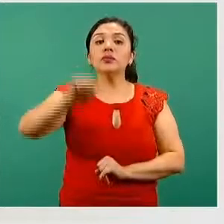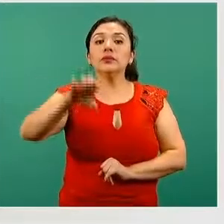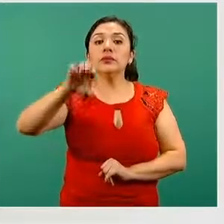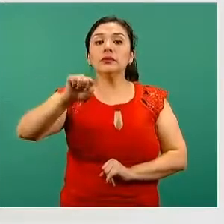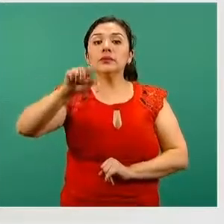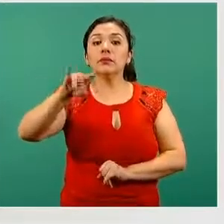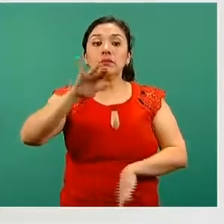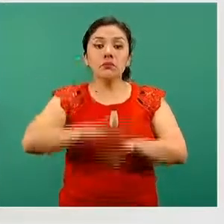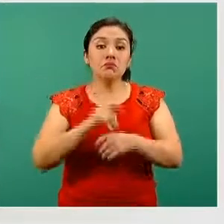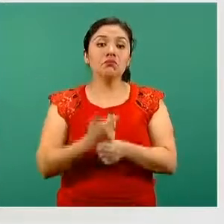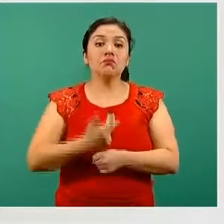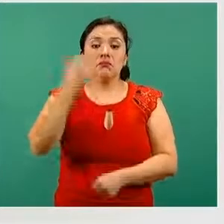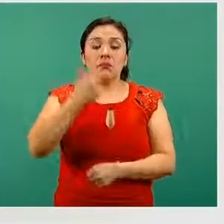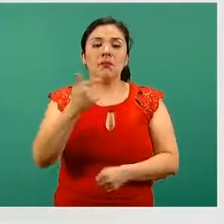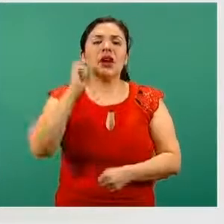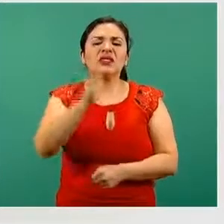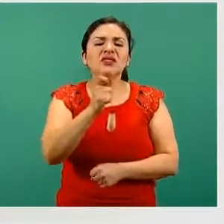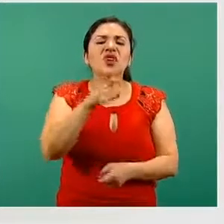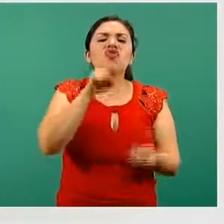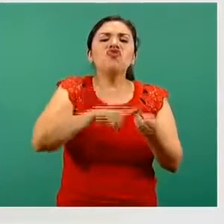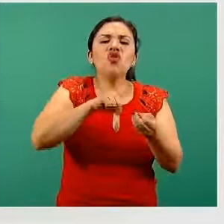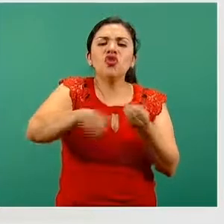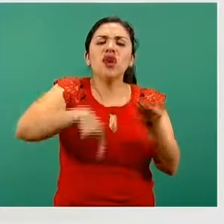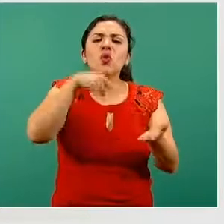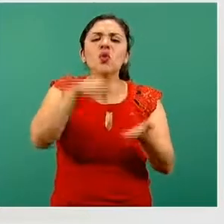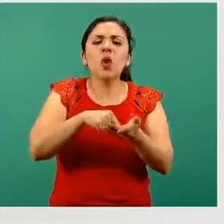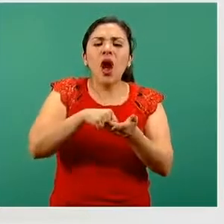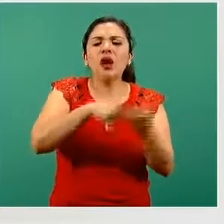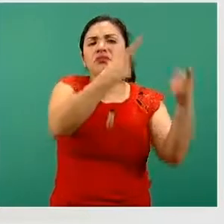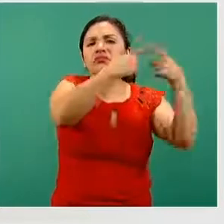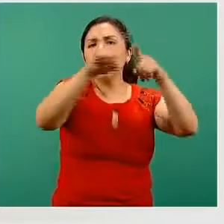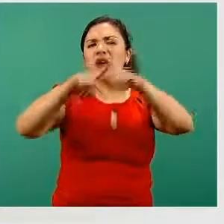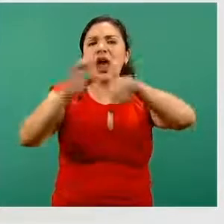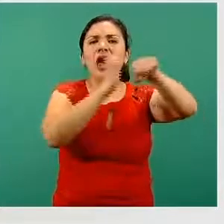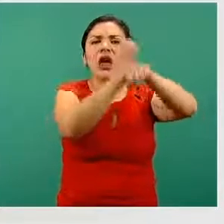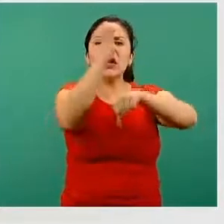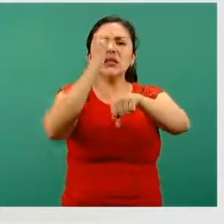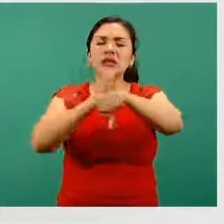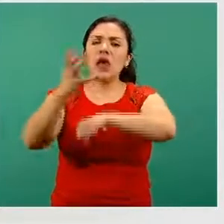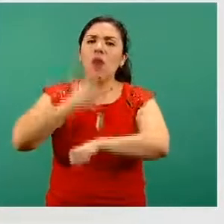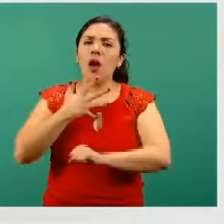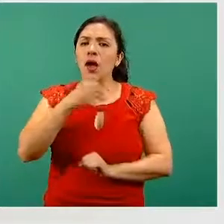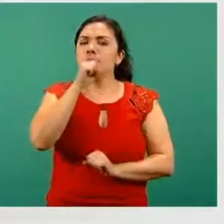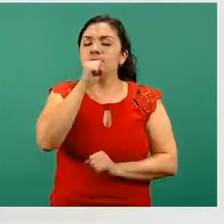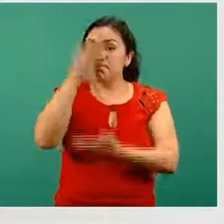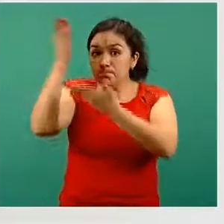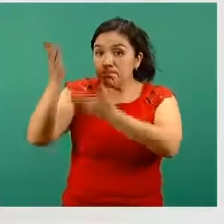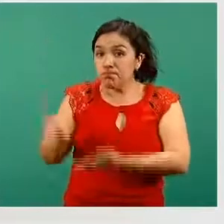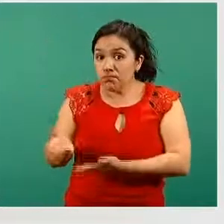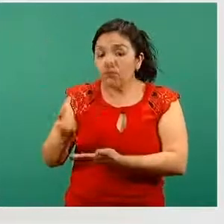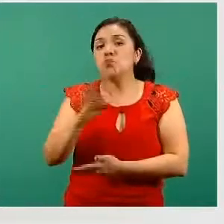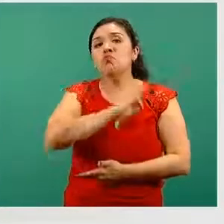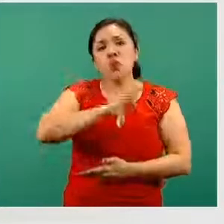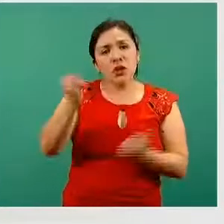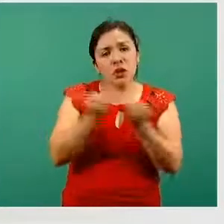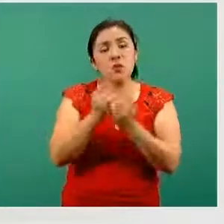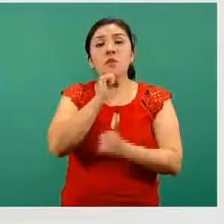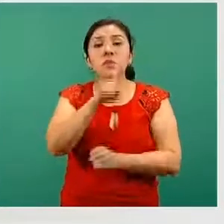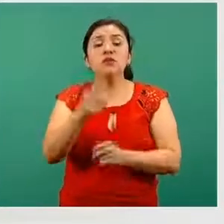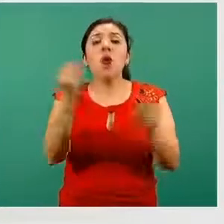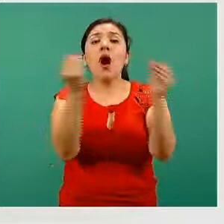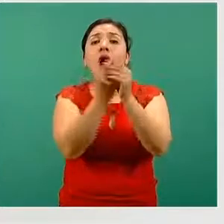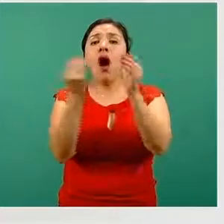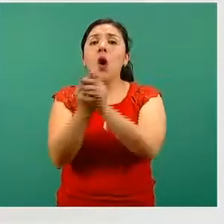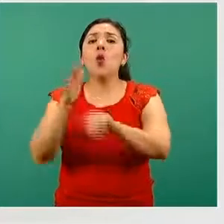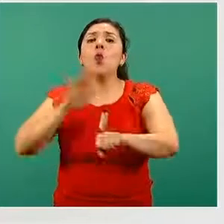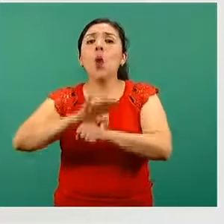SAVIs graves, cómo se han distribuido también para cada una de las entidades federativas, por tipo mismo también de vacuna y en su momento